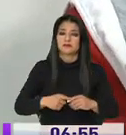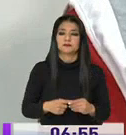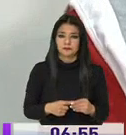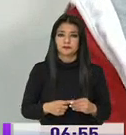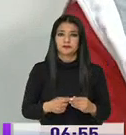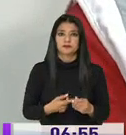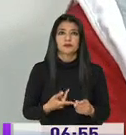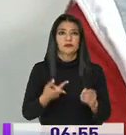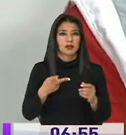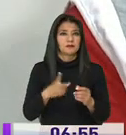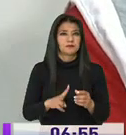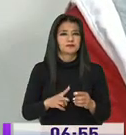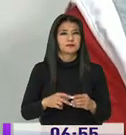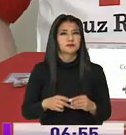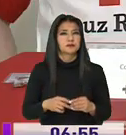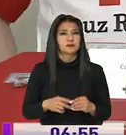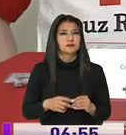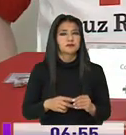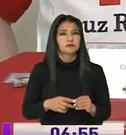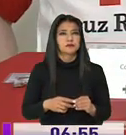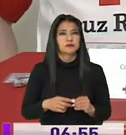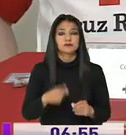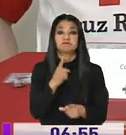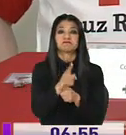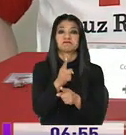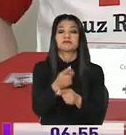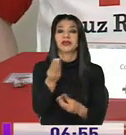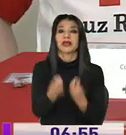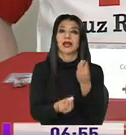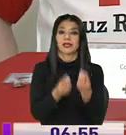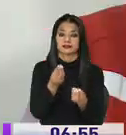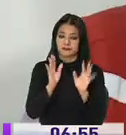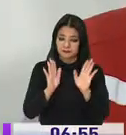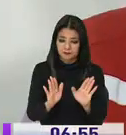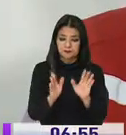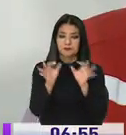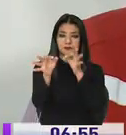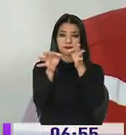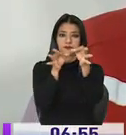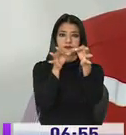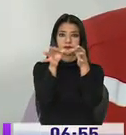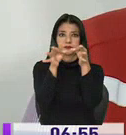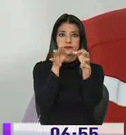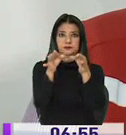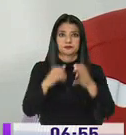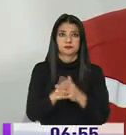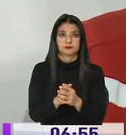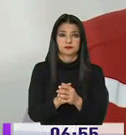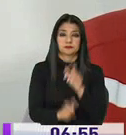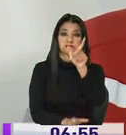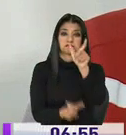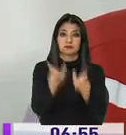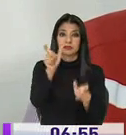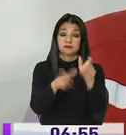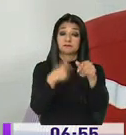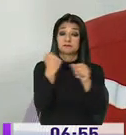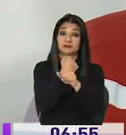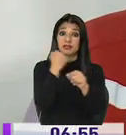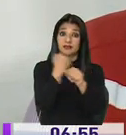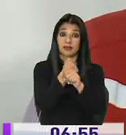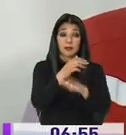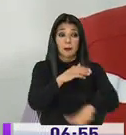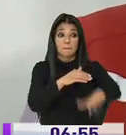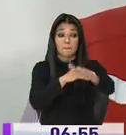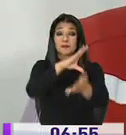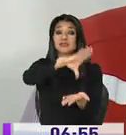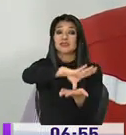las partículas de vidrio por lo que optaron por tomar otras medidas hemos tenido que evacuar al personal que labora en la sede central